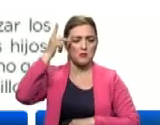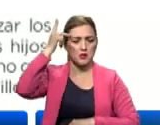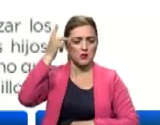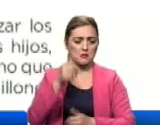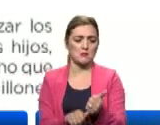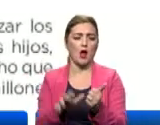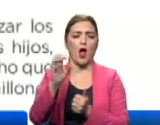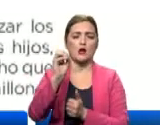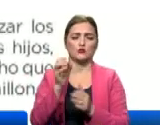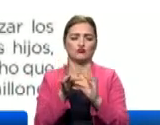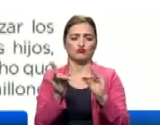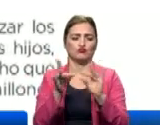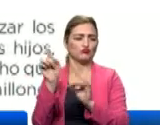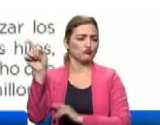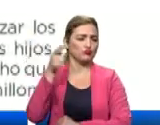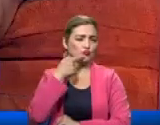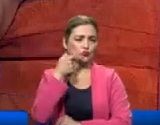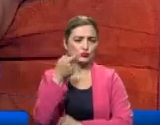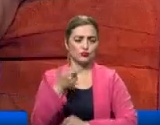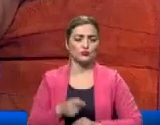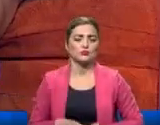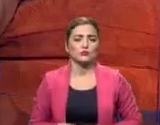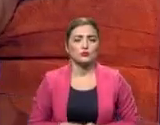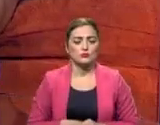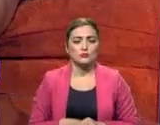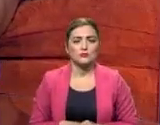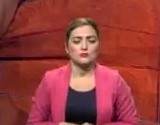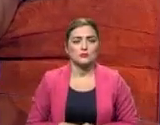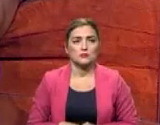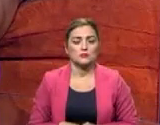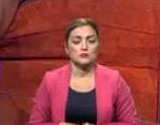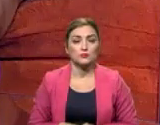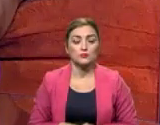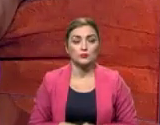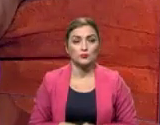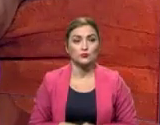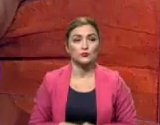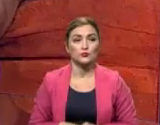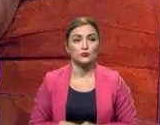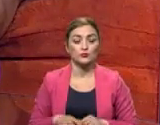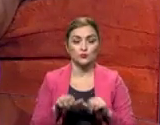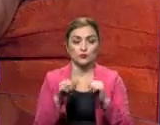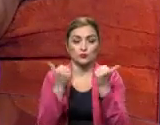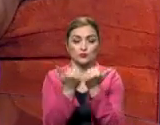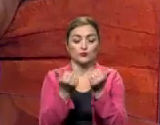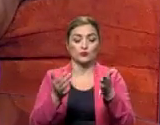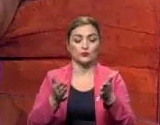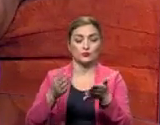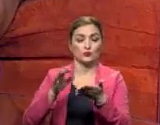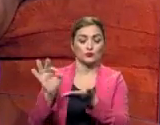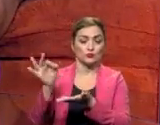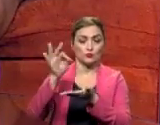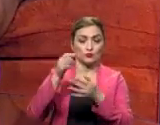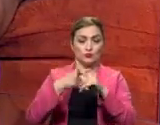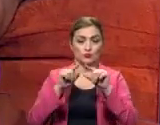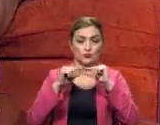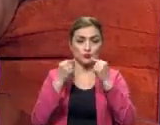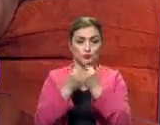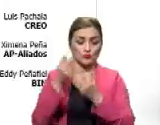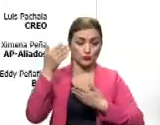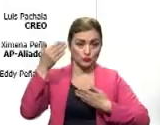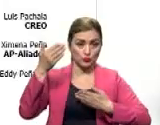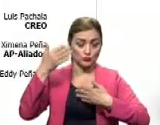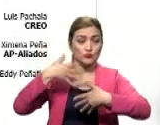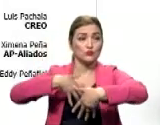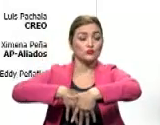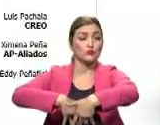comunicado desde la asamblea nacional y también contamos que los legisladores y representantes de diferentes grupos políticos ante las